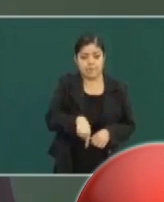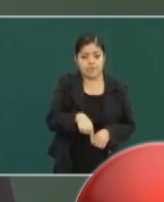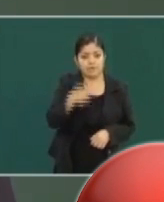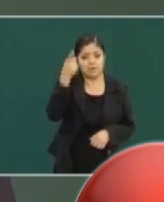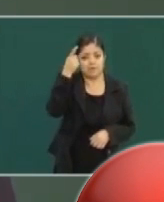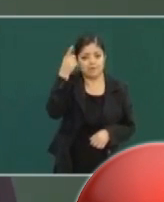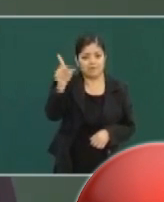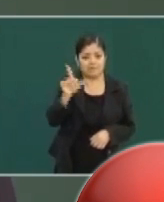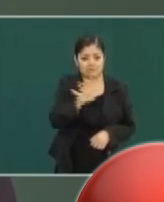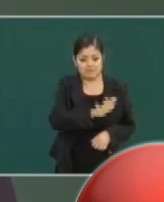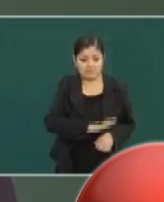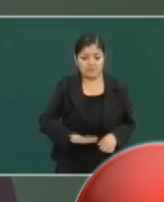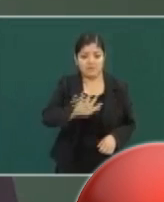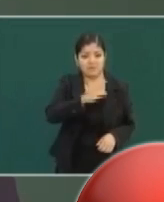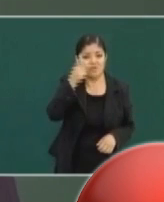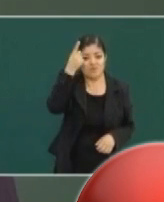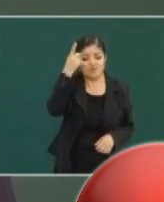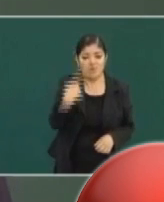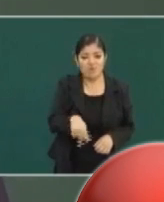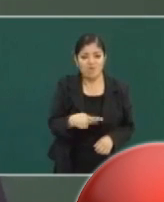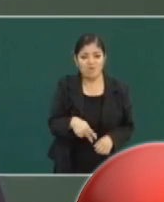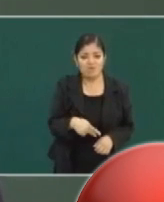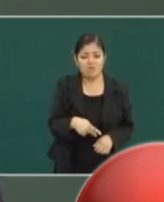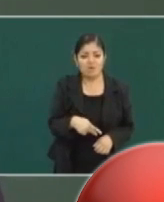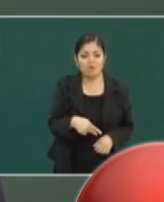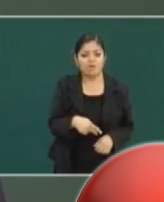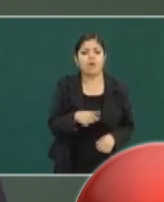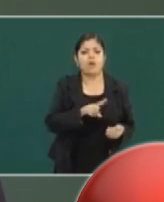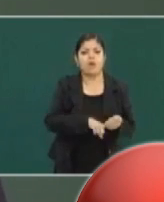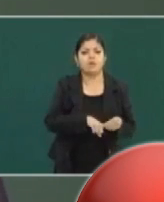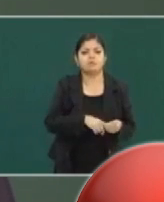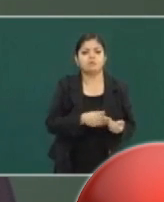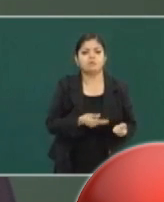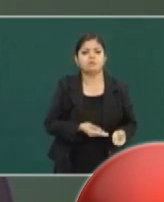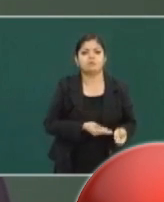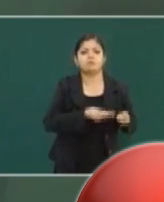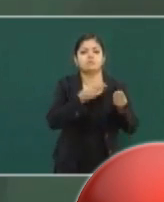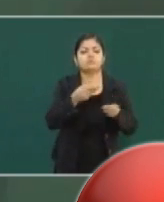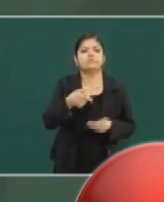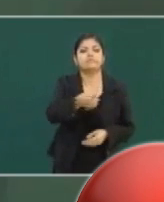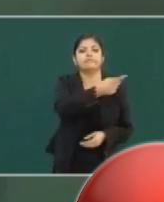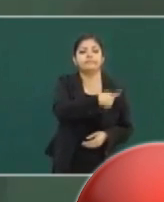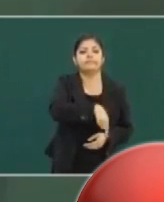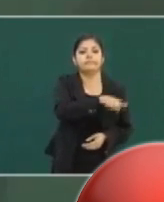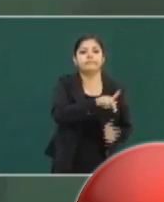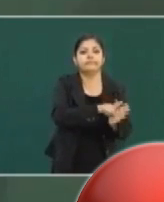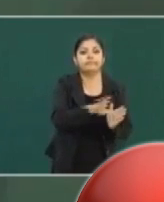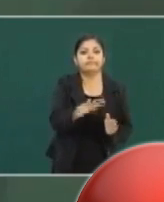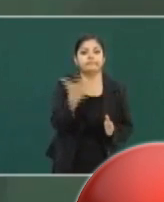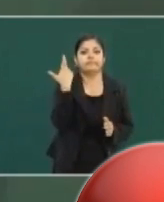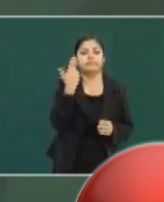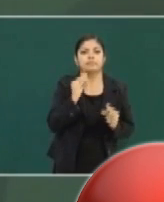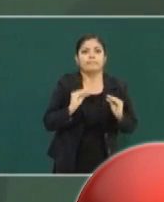y del pueblo a sus allegados? Te quedaste callado,